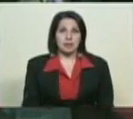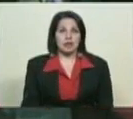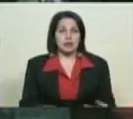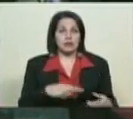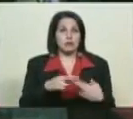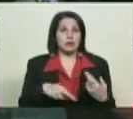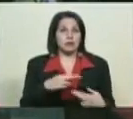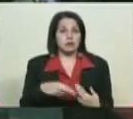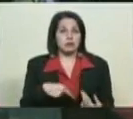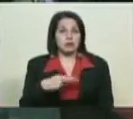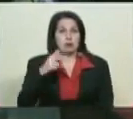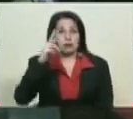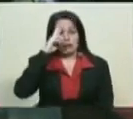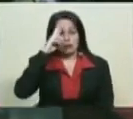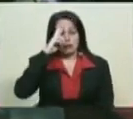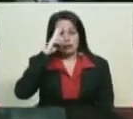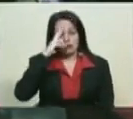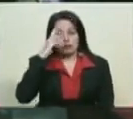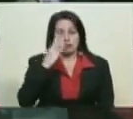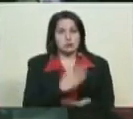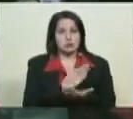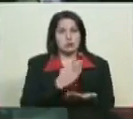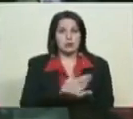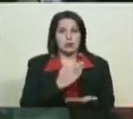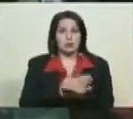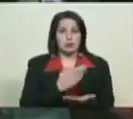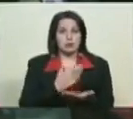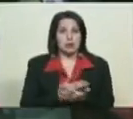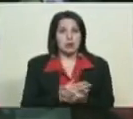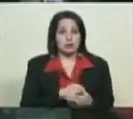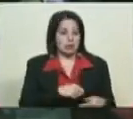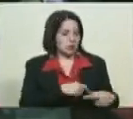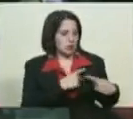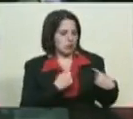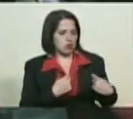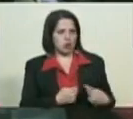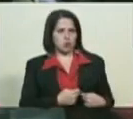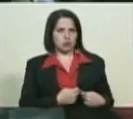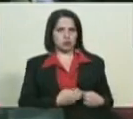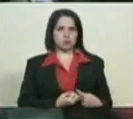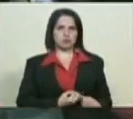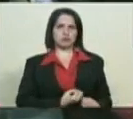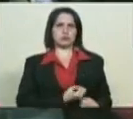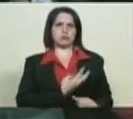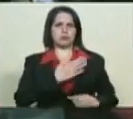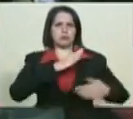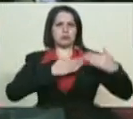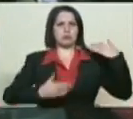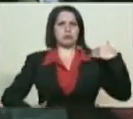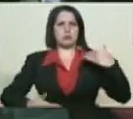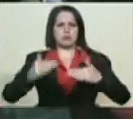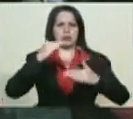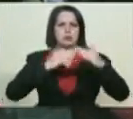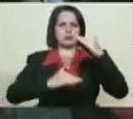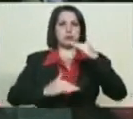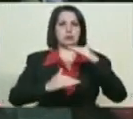revolución. Hay que reconocerlo siempre. Así pues que, desde mi corazón, en mi condición de vicepresidente de